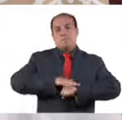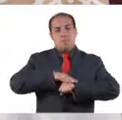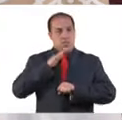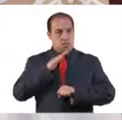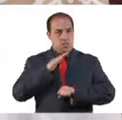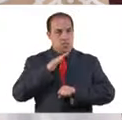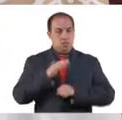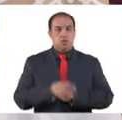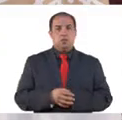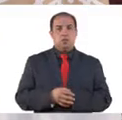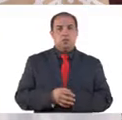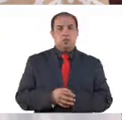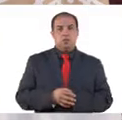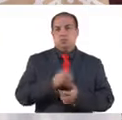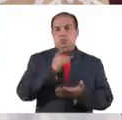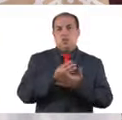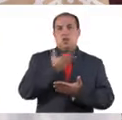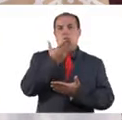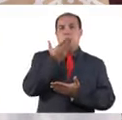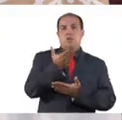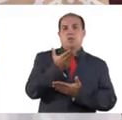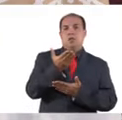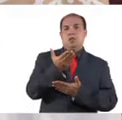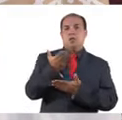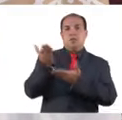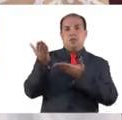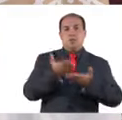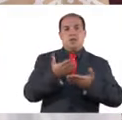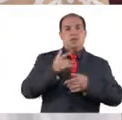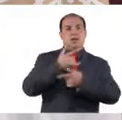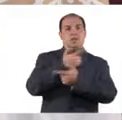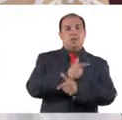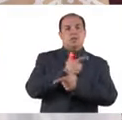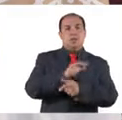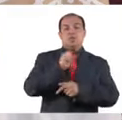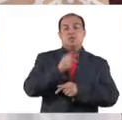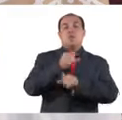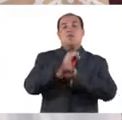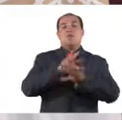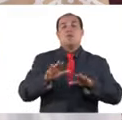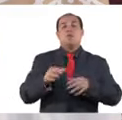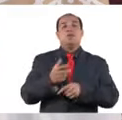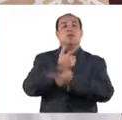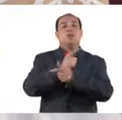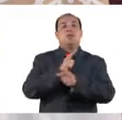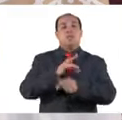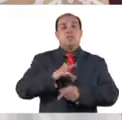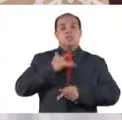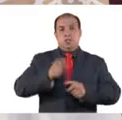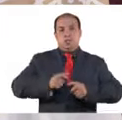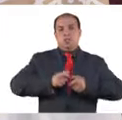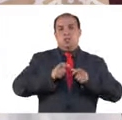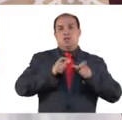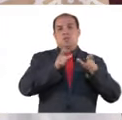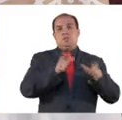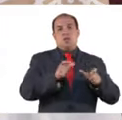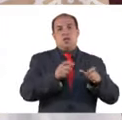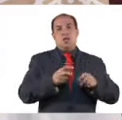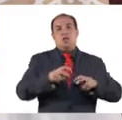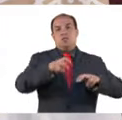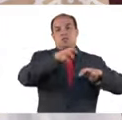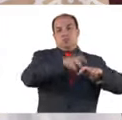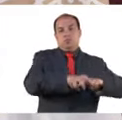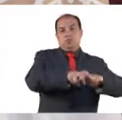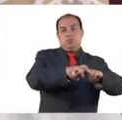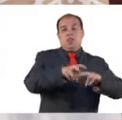digamos, no solo la solicitud de taxis, sino tener la información sobre el taxi, porque les da seguridad a la hora de subirse, aunque sea un taxi que